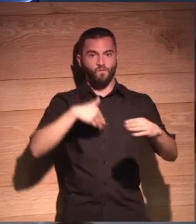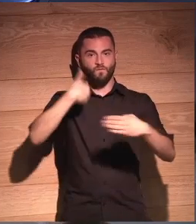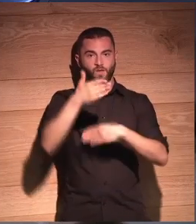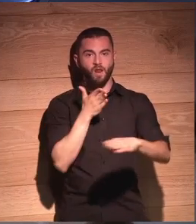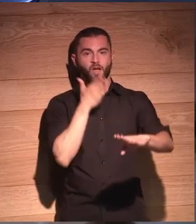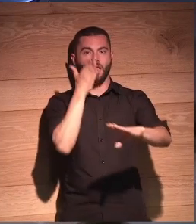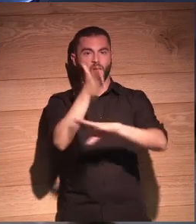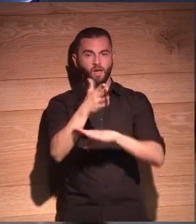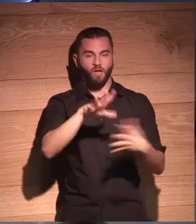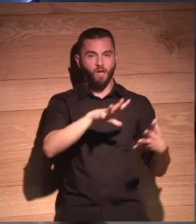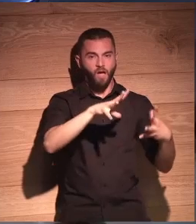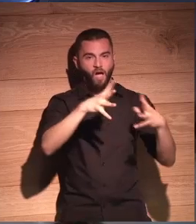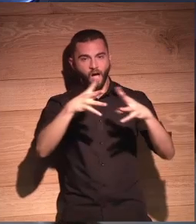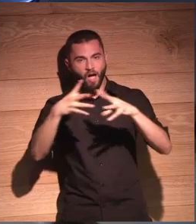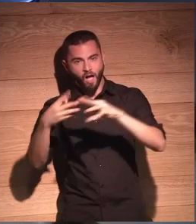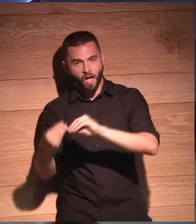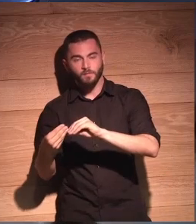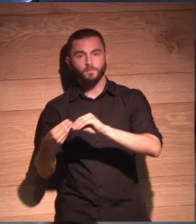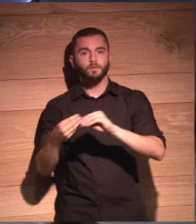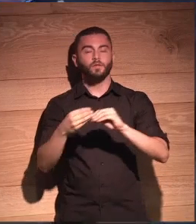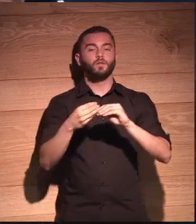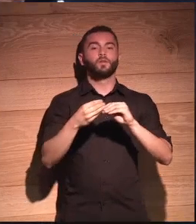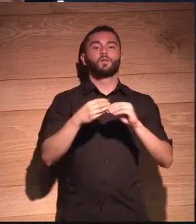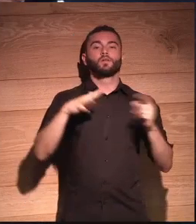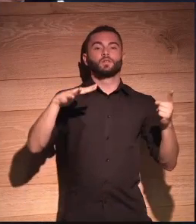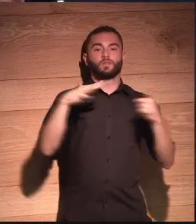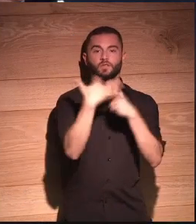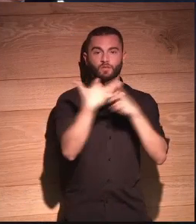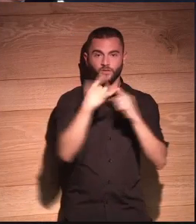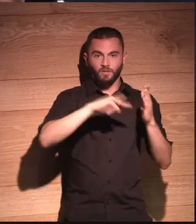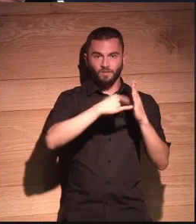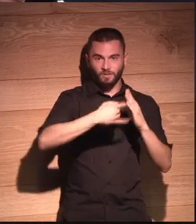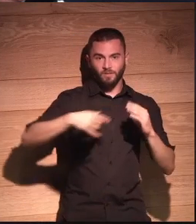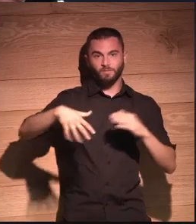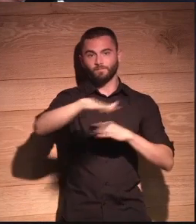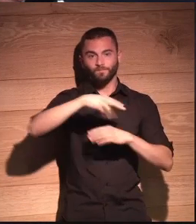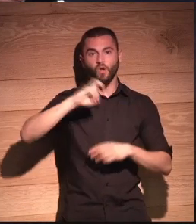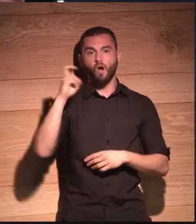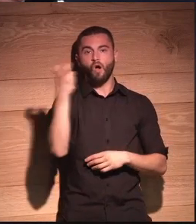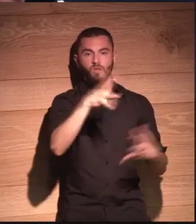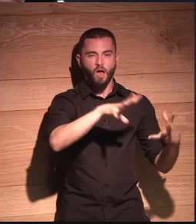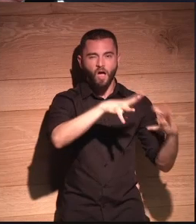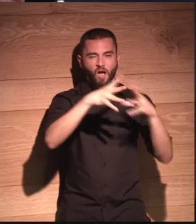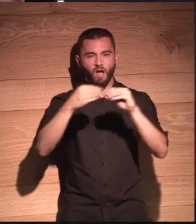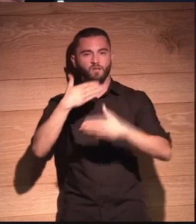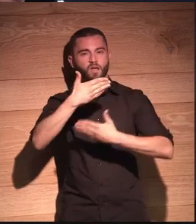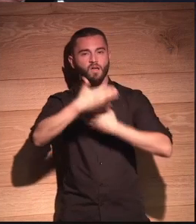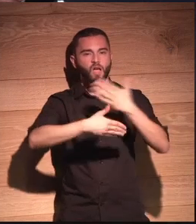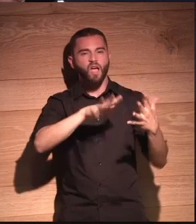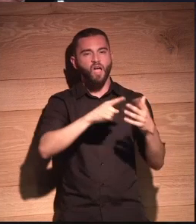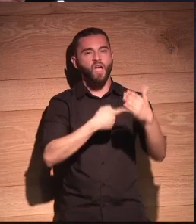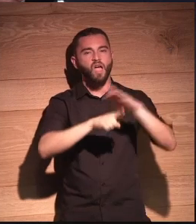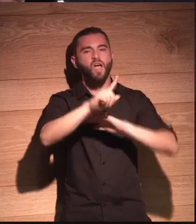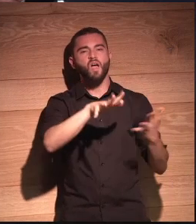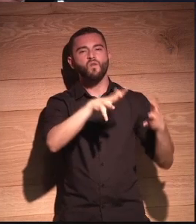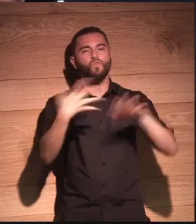ir aclimatándonos a otros ecosistemas. ¿Y qué puede suceder? ¿Cómo puede evolucionar? Supongo que